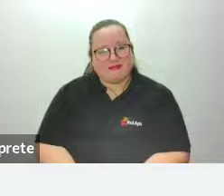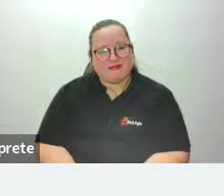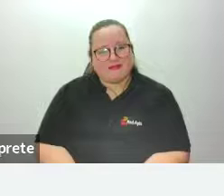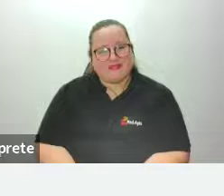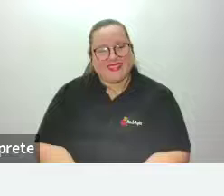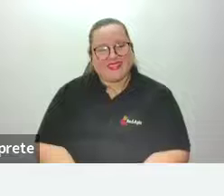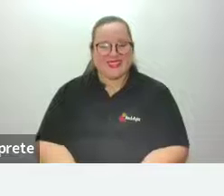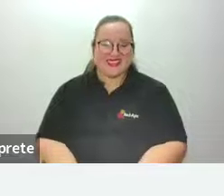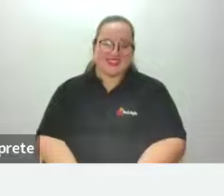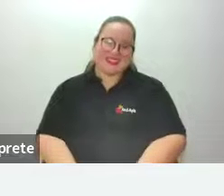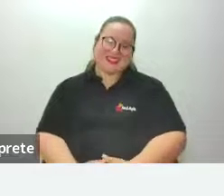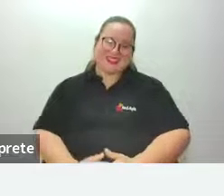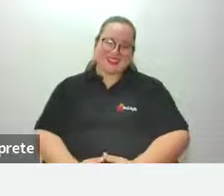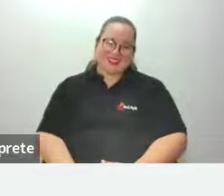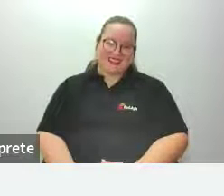Ah, lo siento.